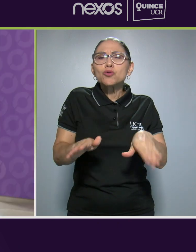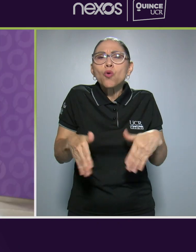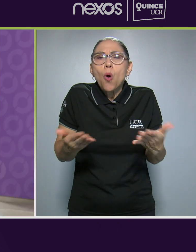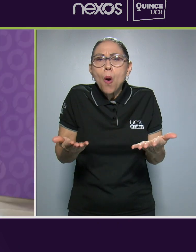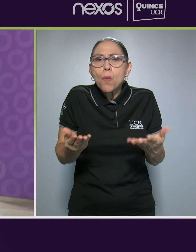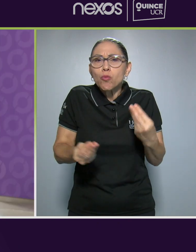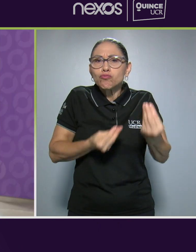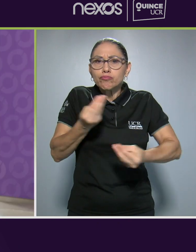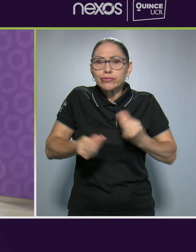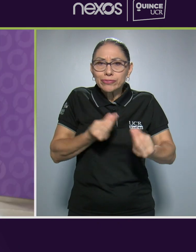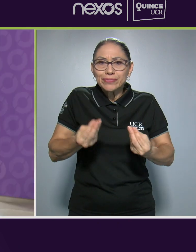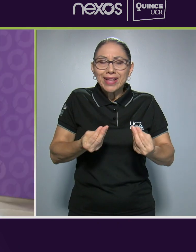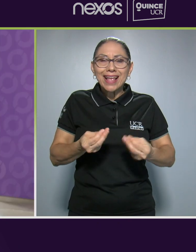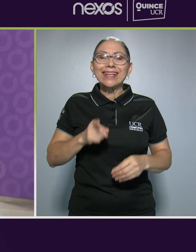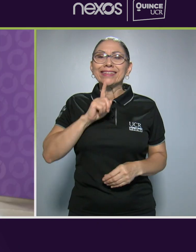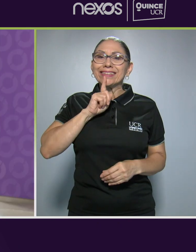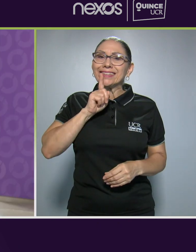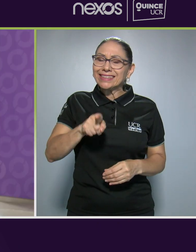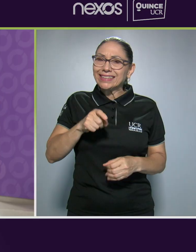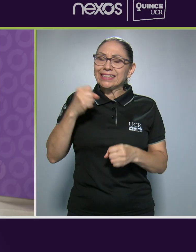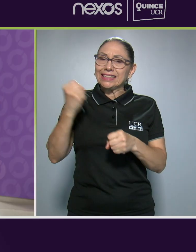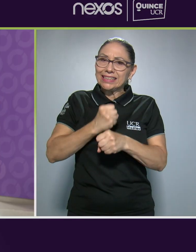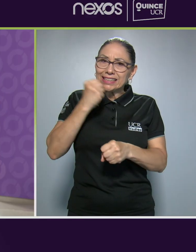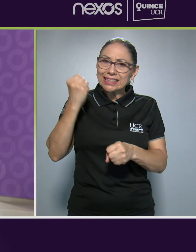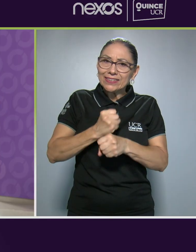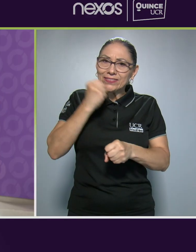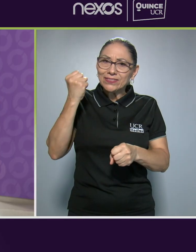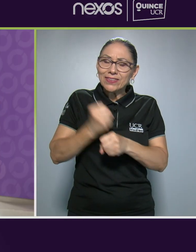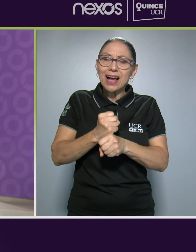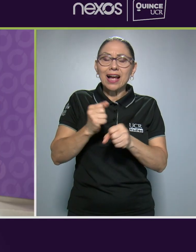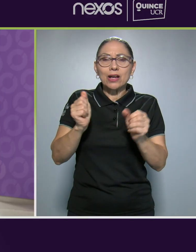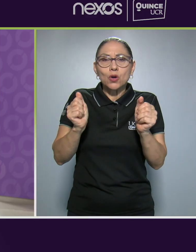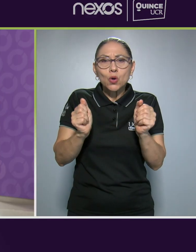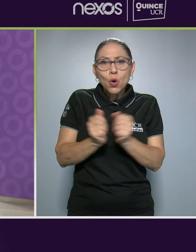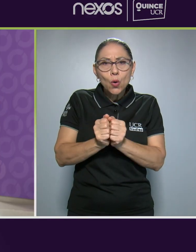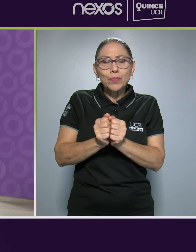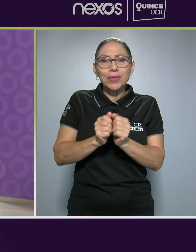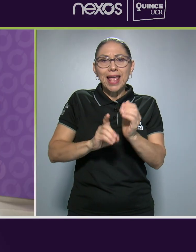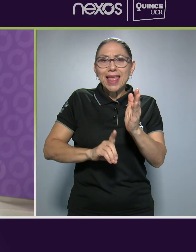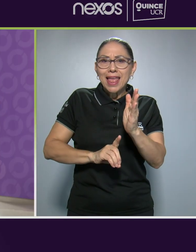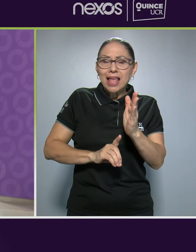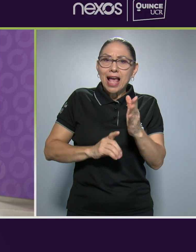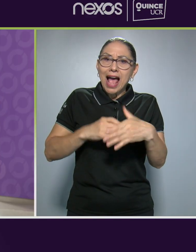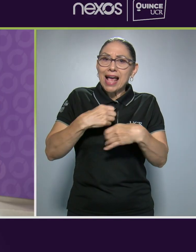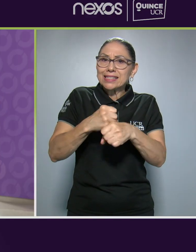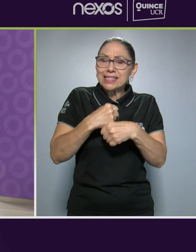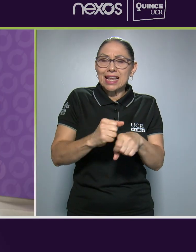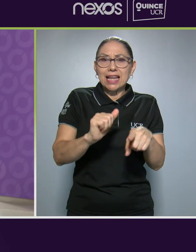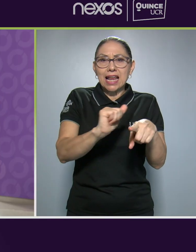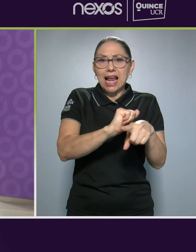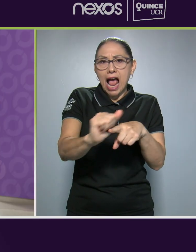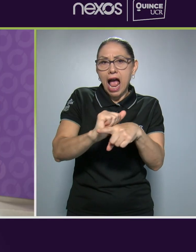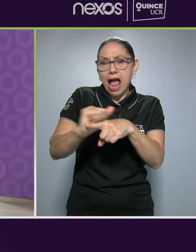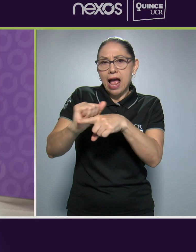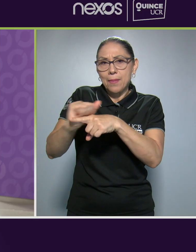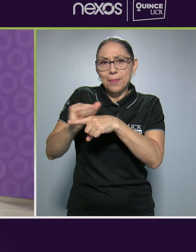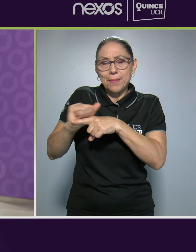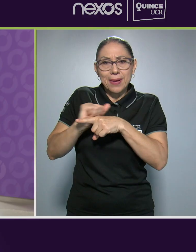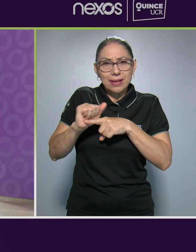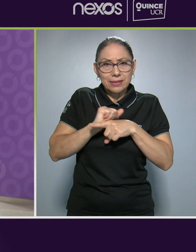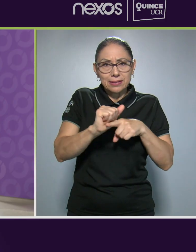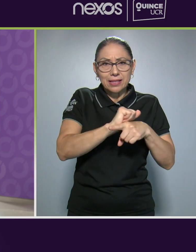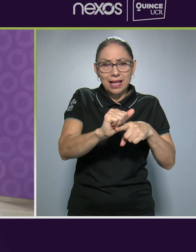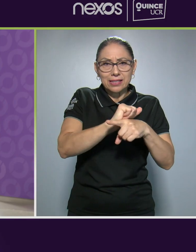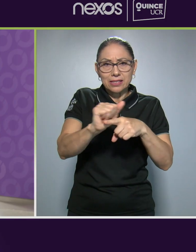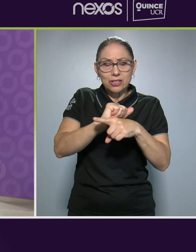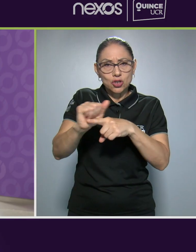efectivamente se trabaja muy incisivamente en el desarrollo de capacitaciones en ambos componentes. Hay